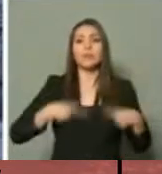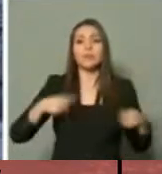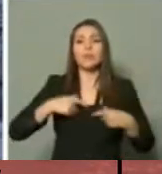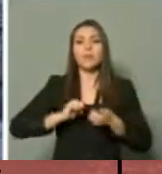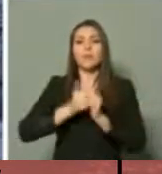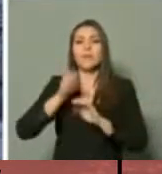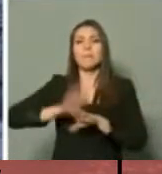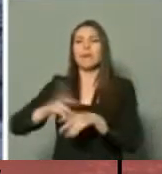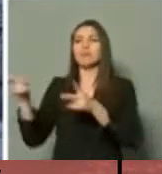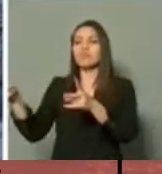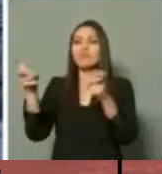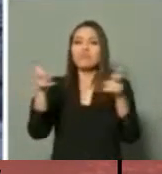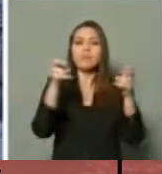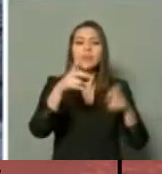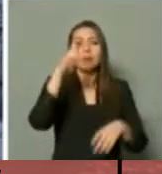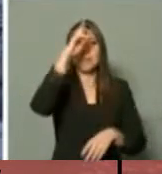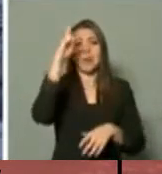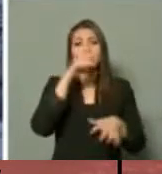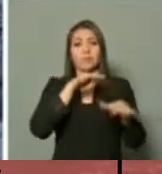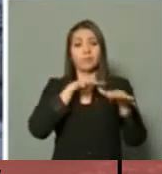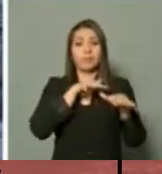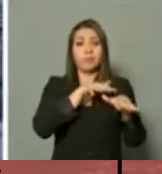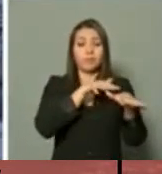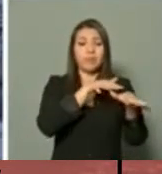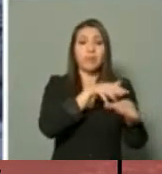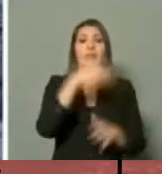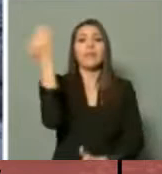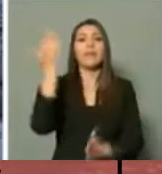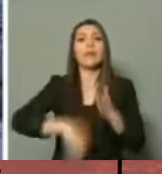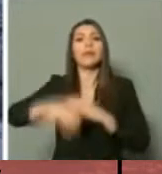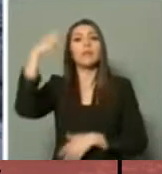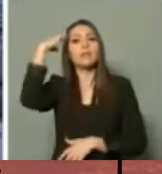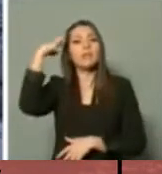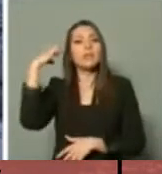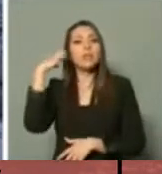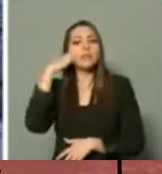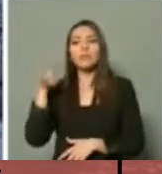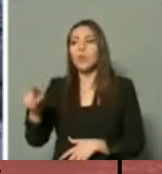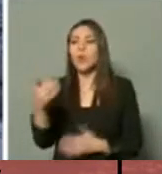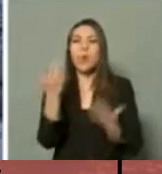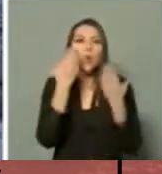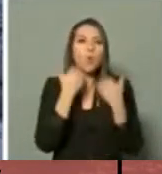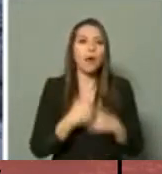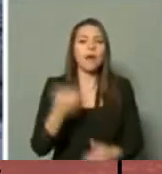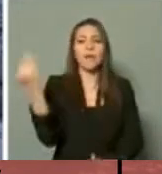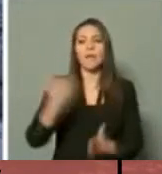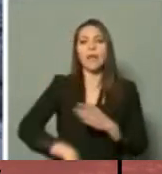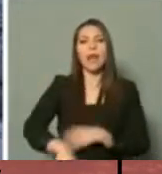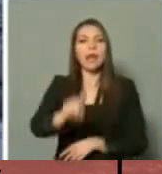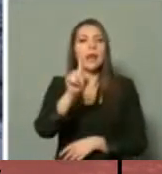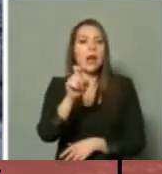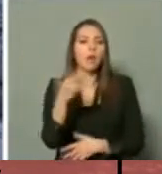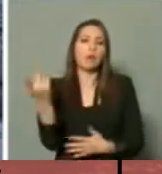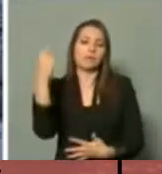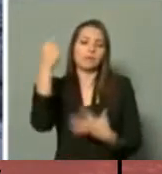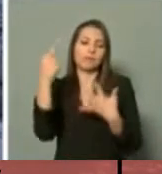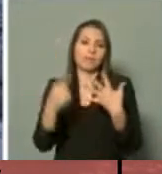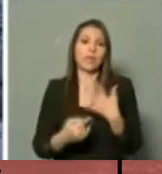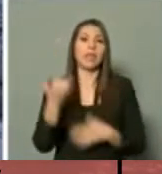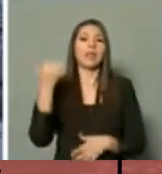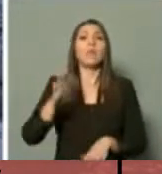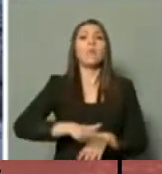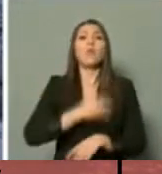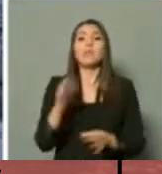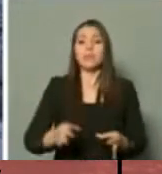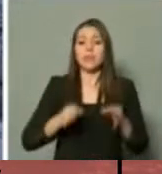colapso en las vialidades, falta de estacionamientos, escasez de agua, por mencionar algunos. Todo esto gracias a que no se tiene un correcto